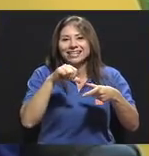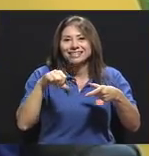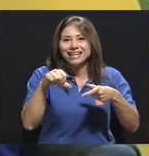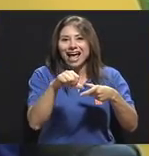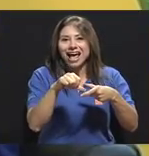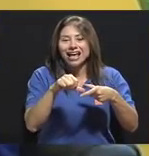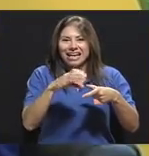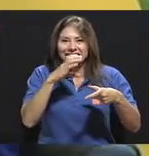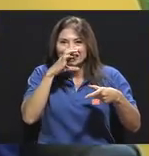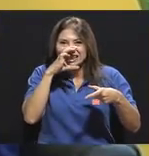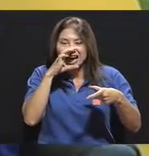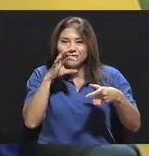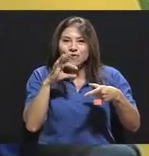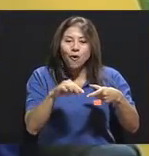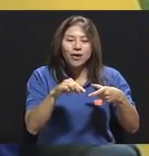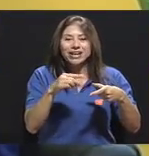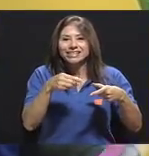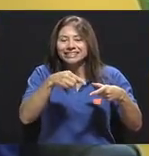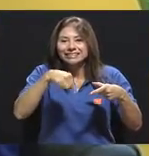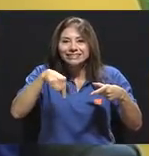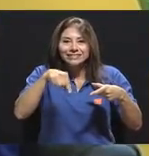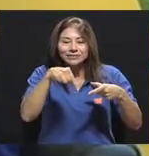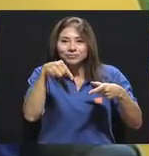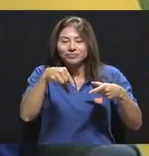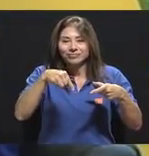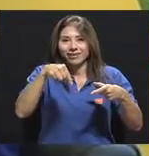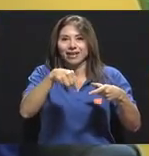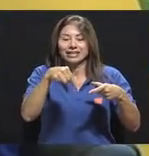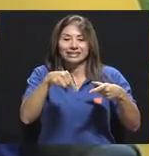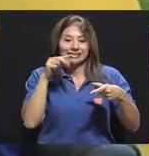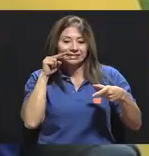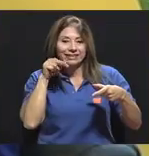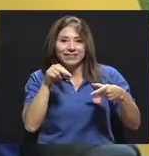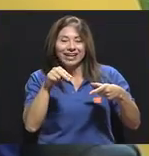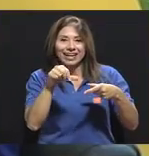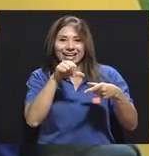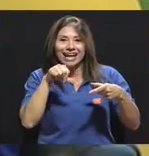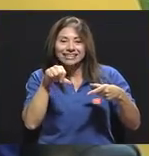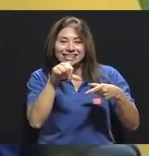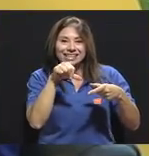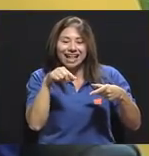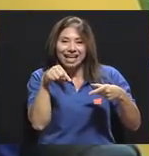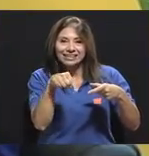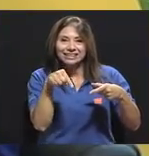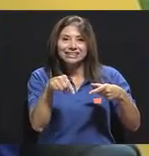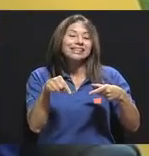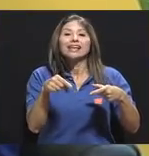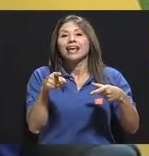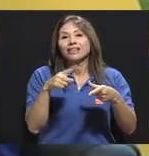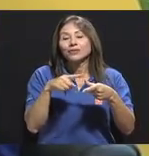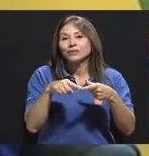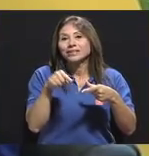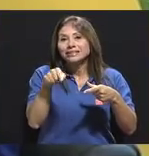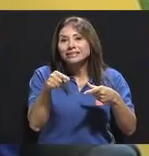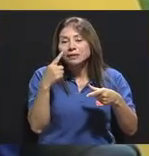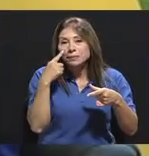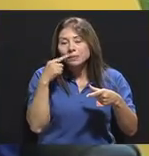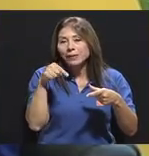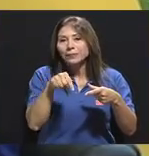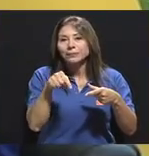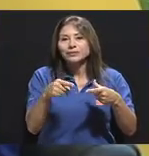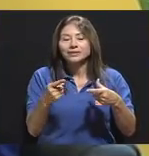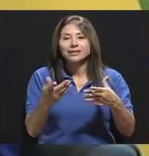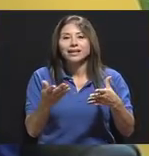chicharrones hay o hay costilla gruesa en grasa que hasta se ve la grasita ahí Blanquita a veces verdad si toma un poquito de temperatura de ambiente